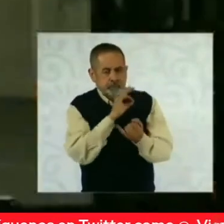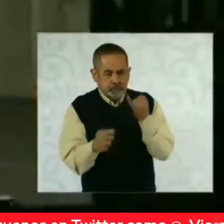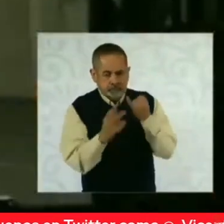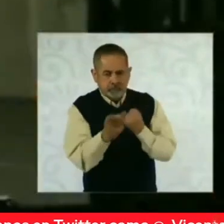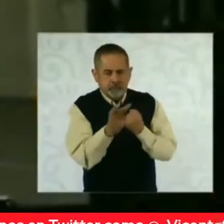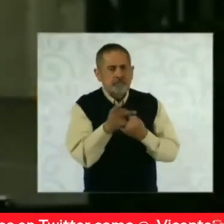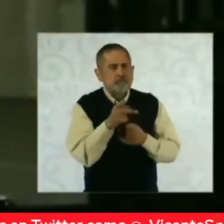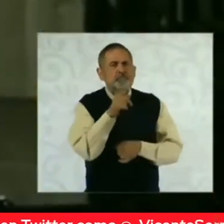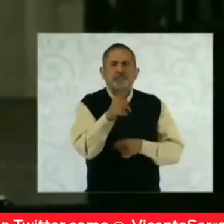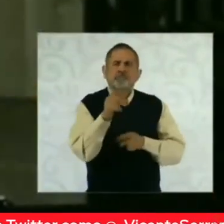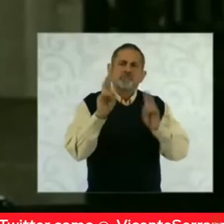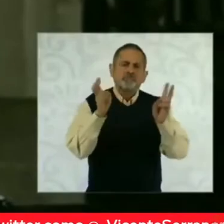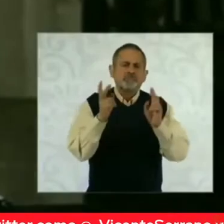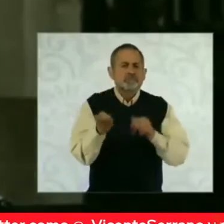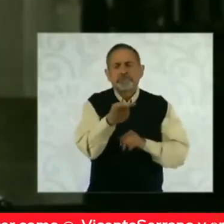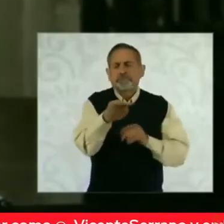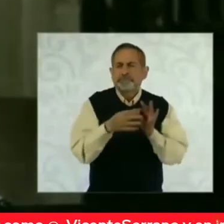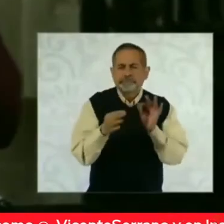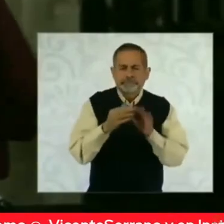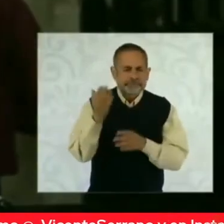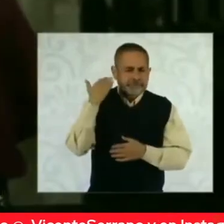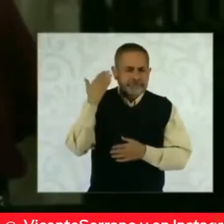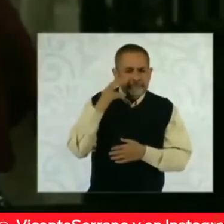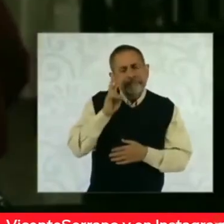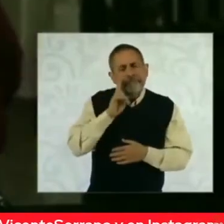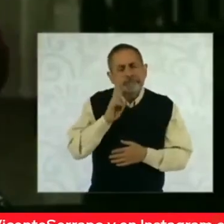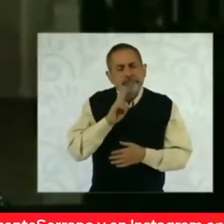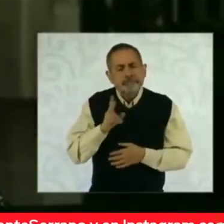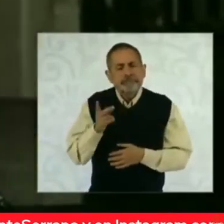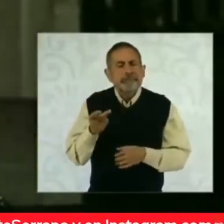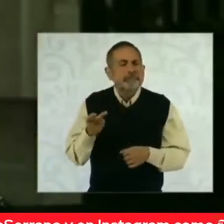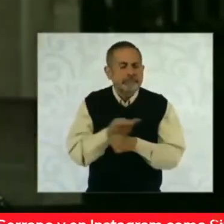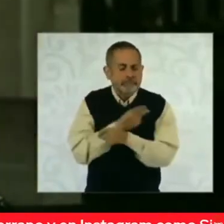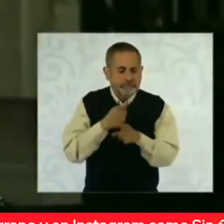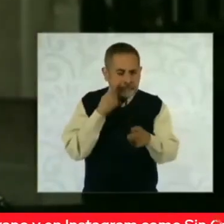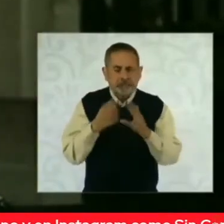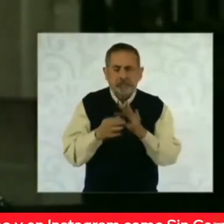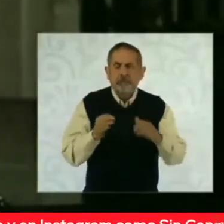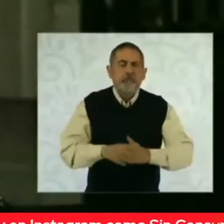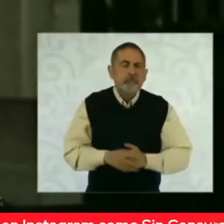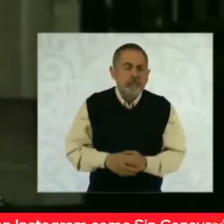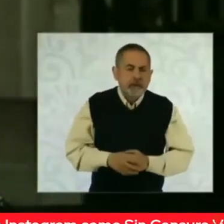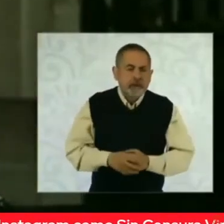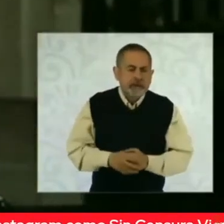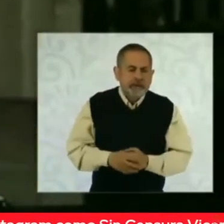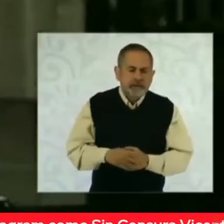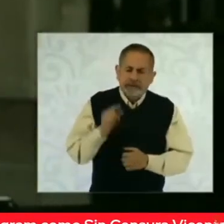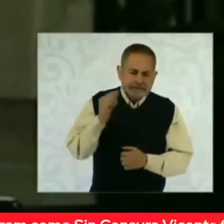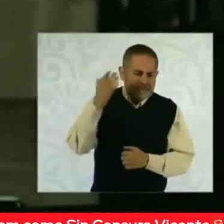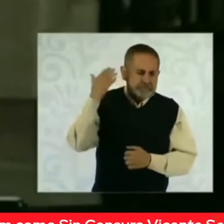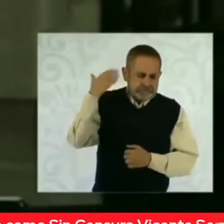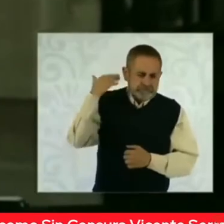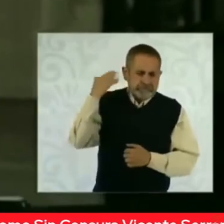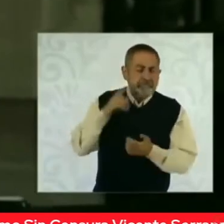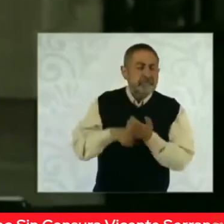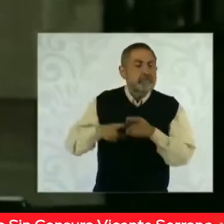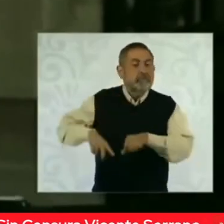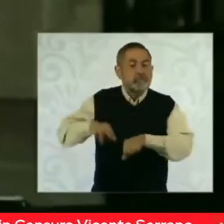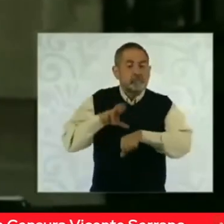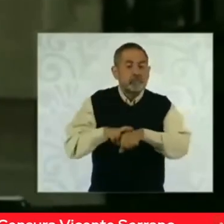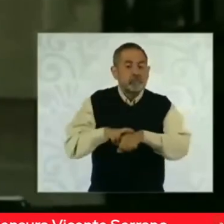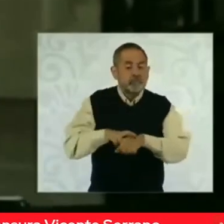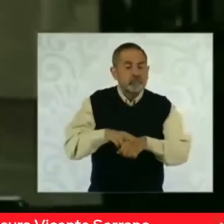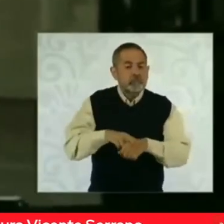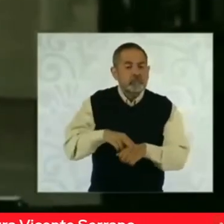con un tema que se había quedado, pero que pudiera más bien no pasar desapercibido. Hace algunos días ya el gobernador